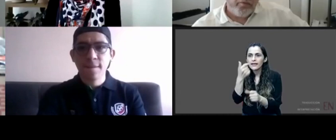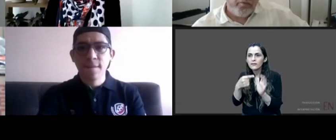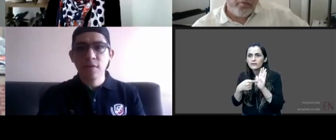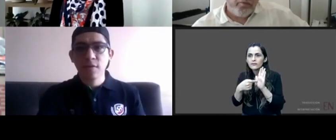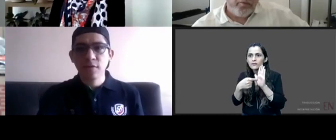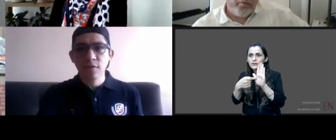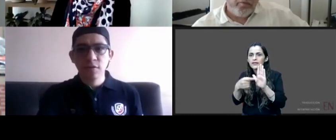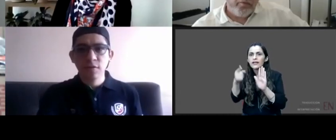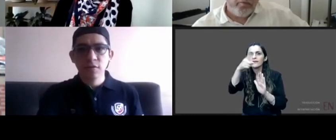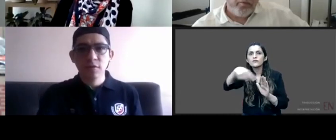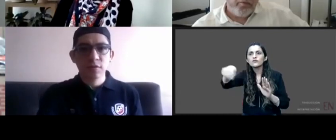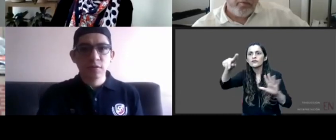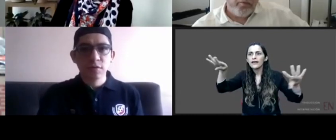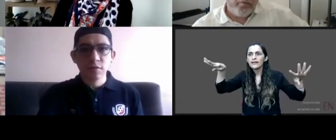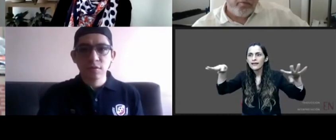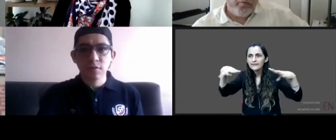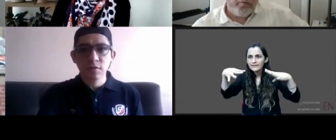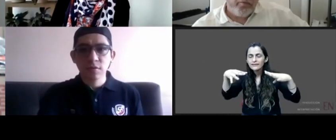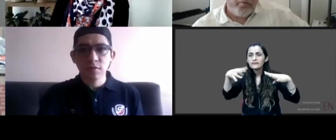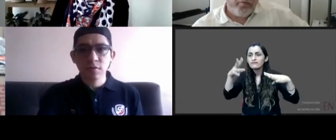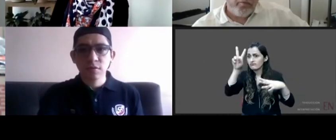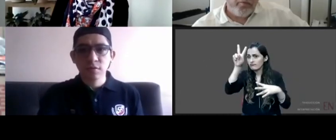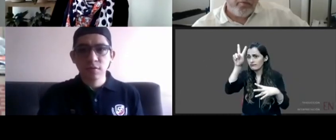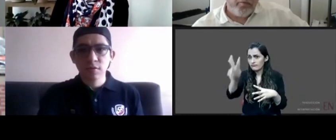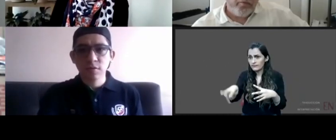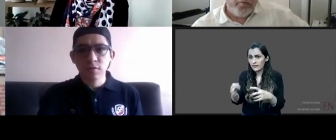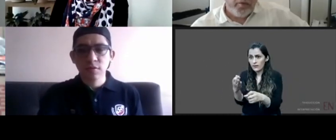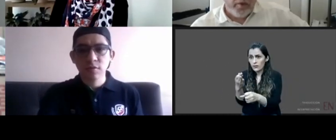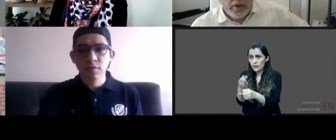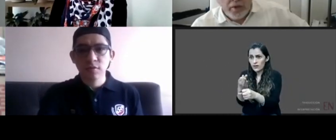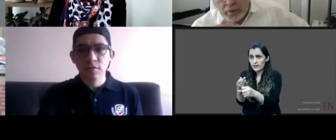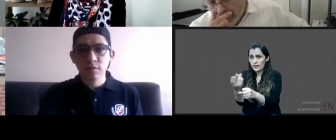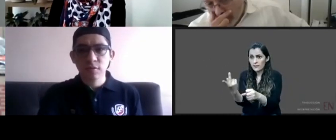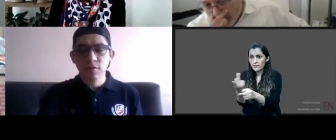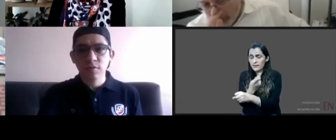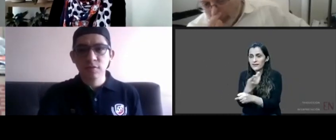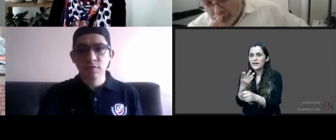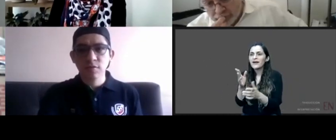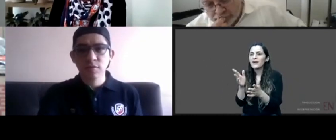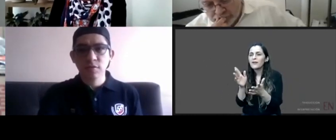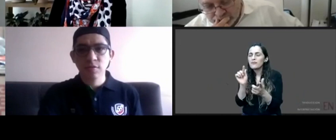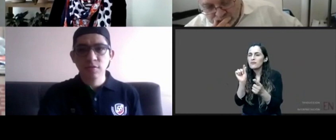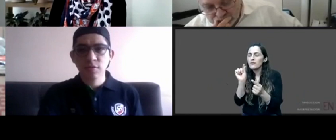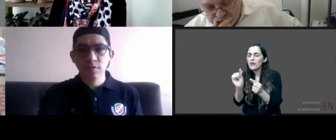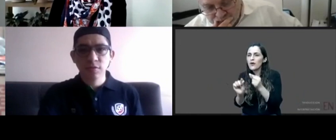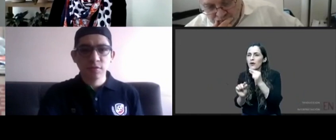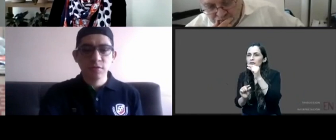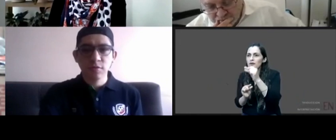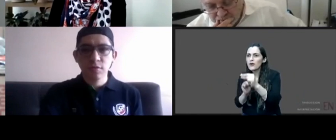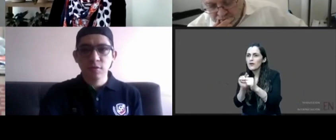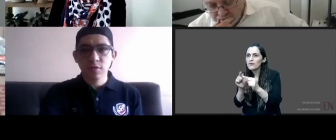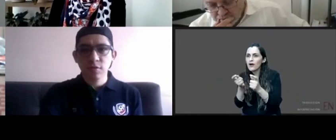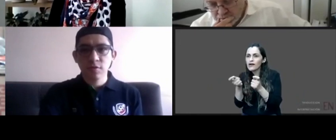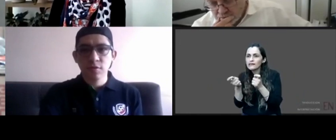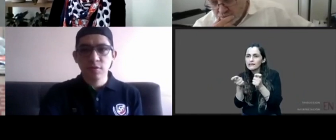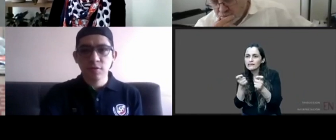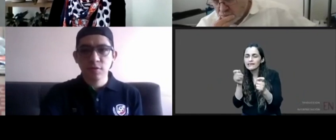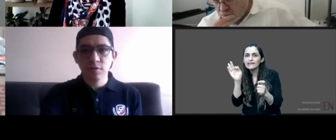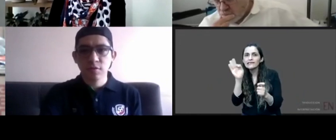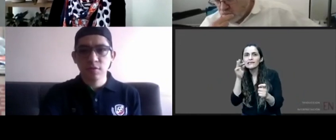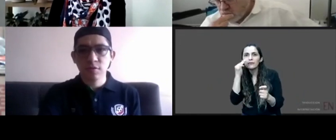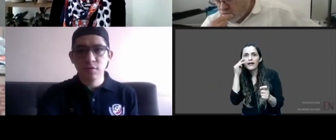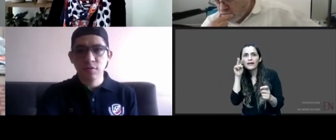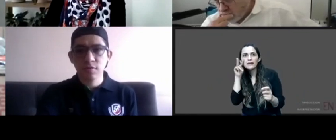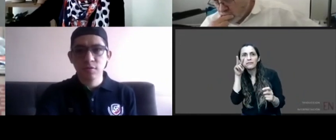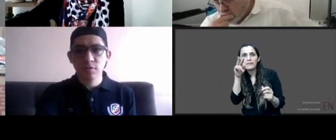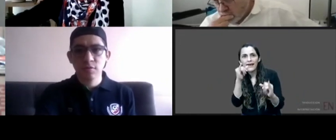nos escuchan es que esto que está ocurriendo ahora, que ajustamos sobre la marcha, si Marina ve a la